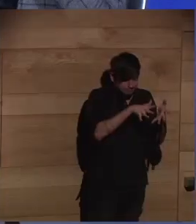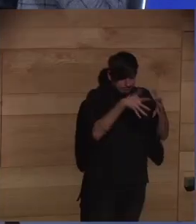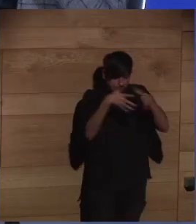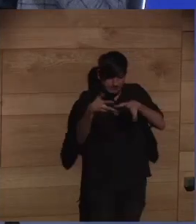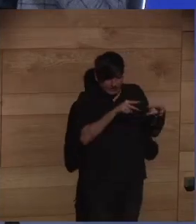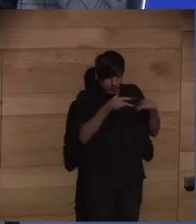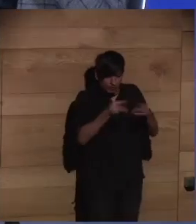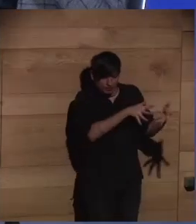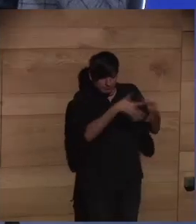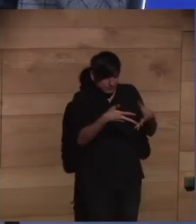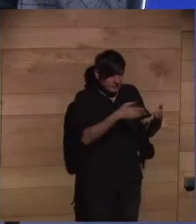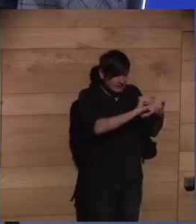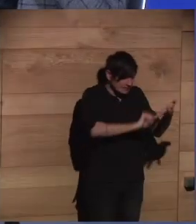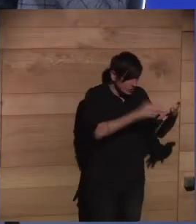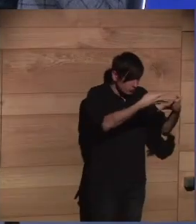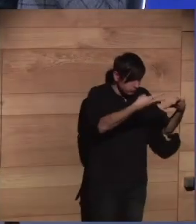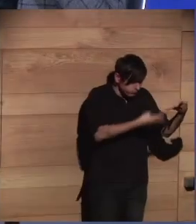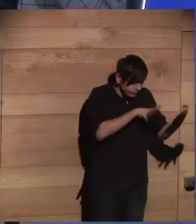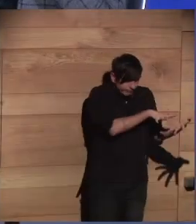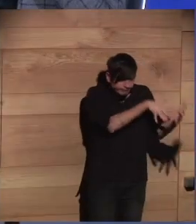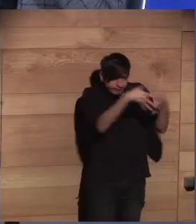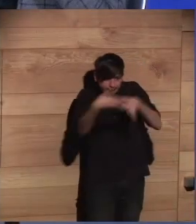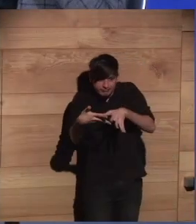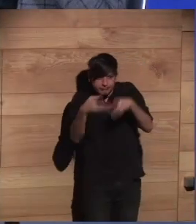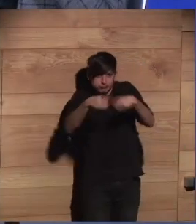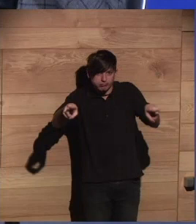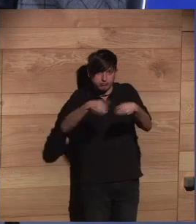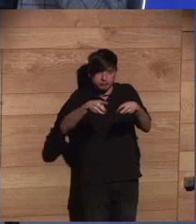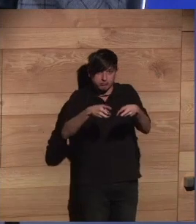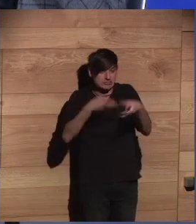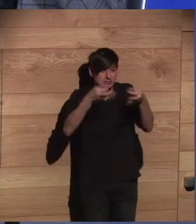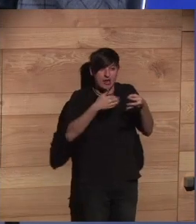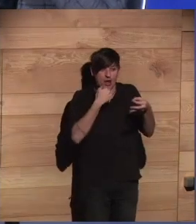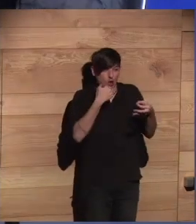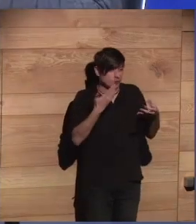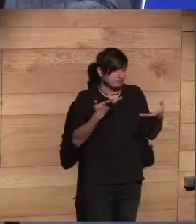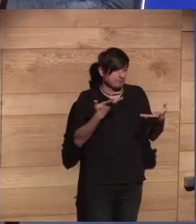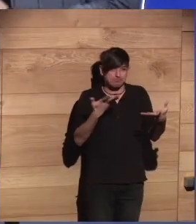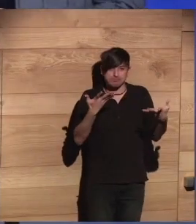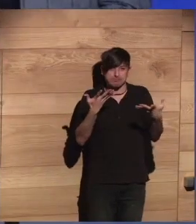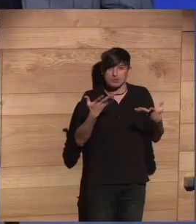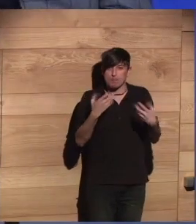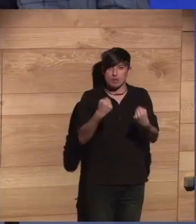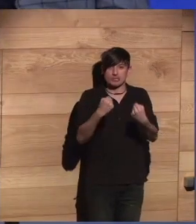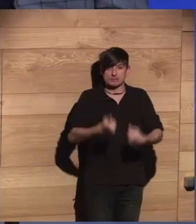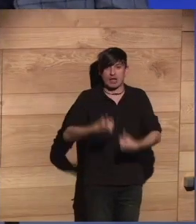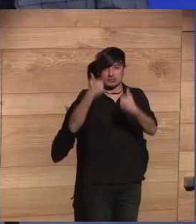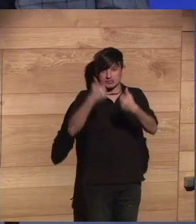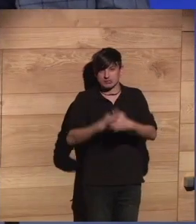trasladar y traducir lo que haya escrito, porque siempre en general va a ser un gesto mucho más dramático, mucho más